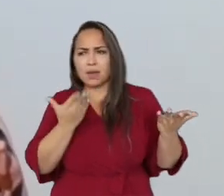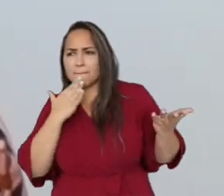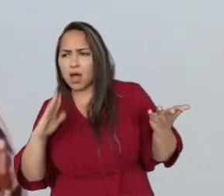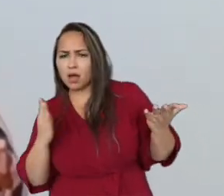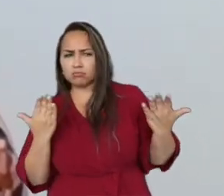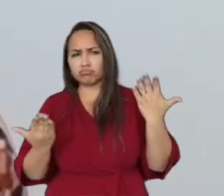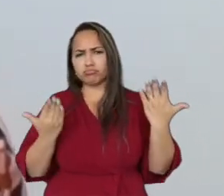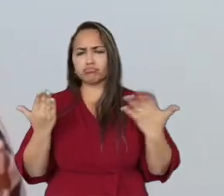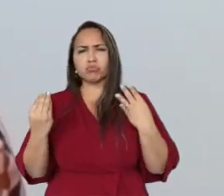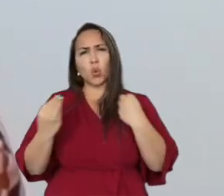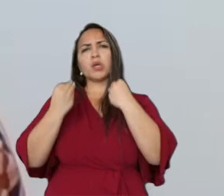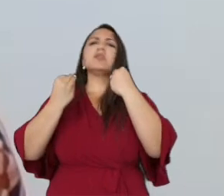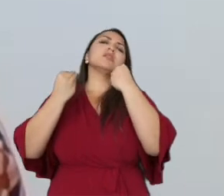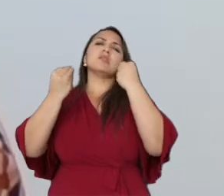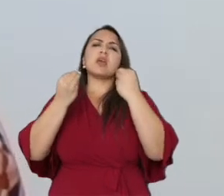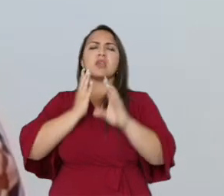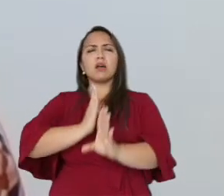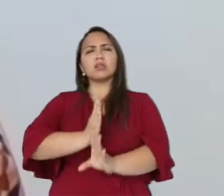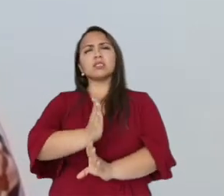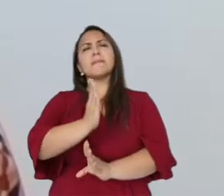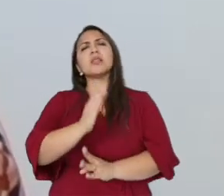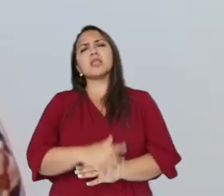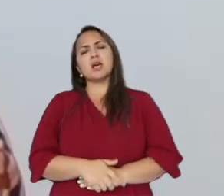mal. Nos enseña una disciplina